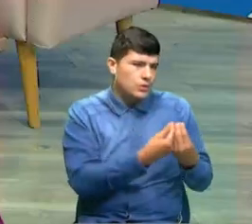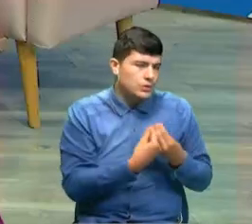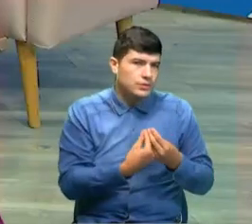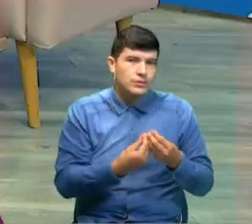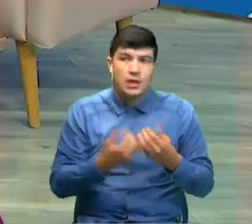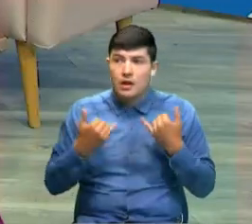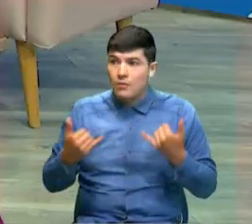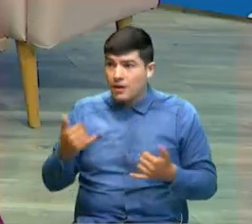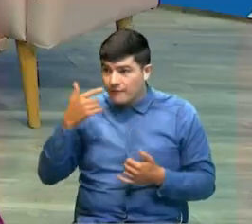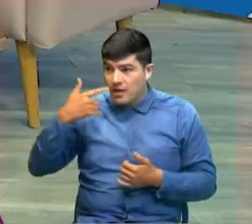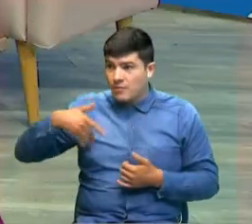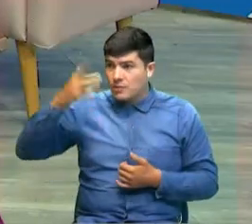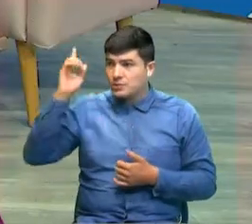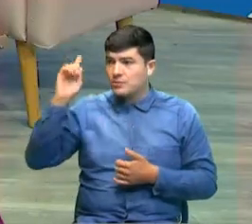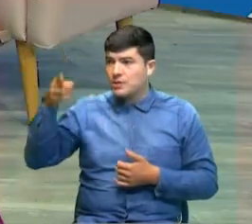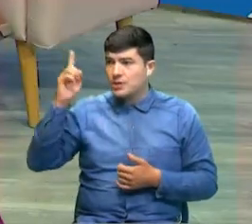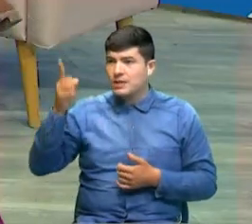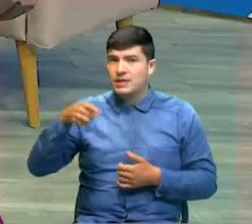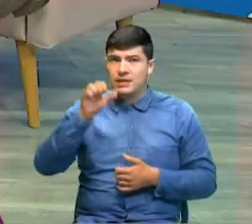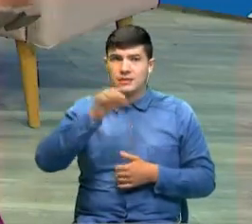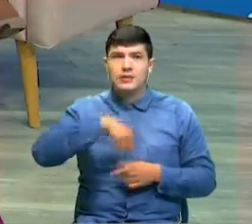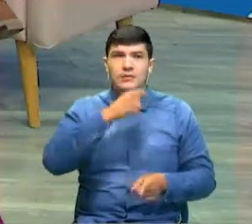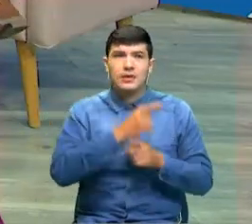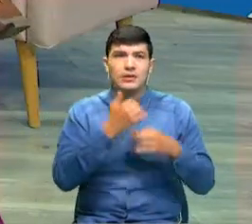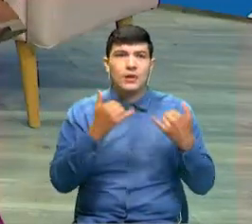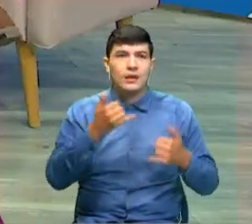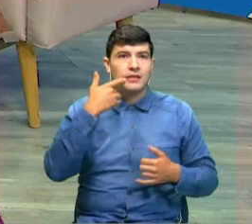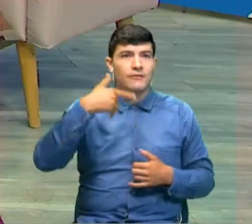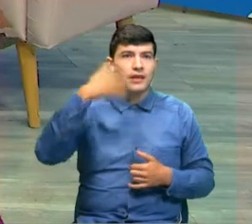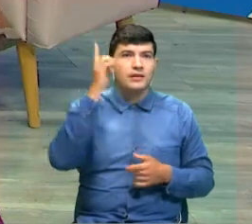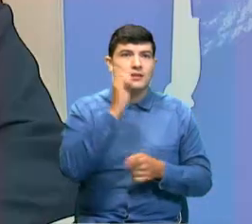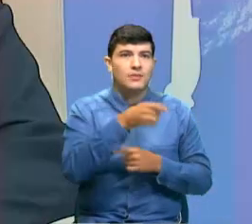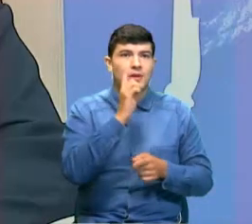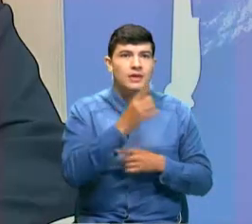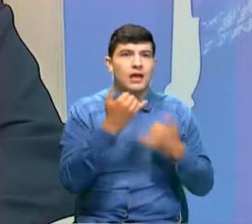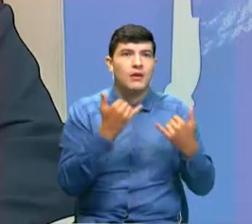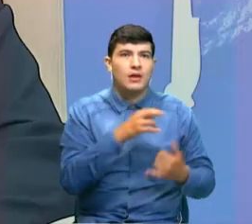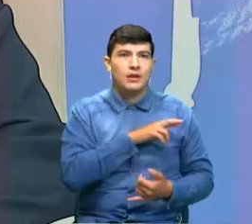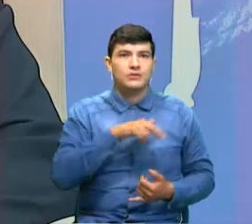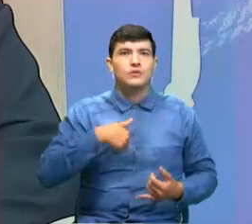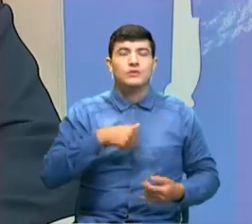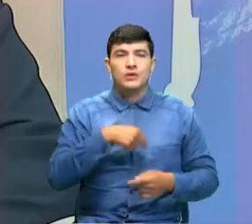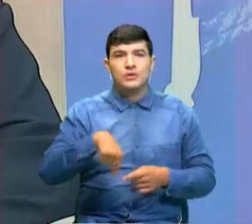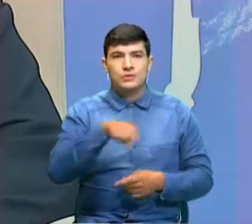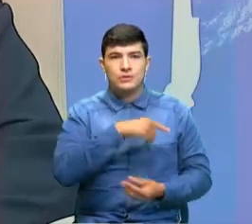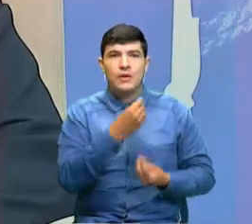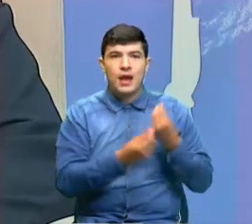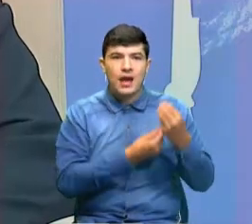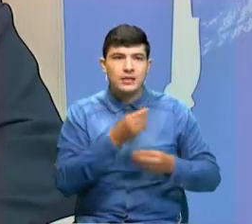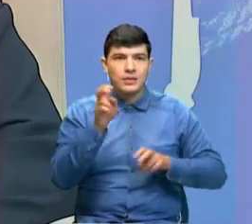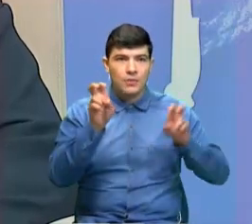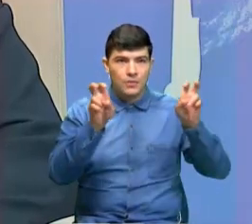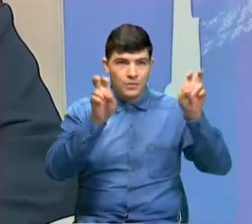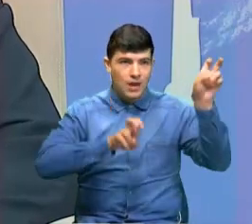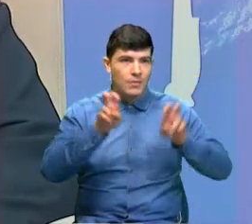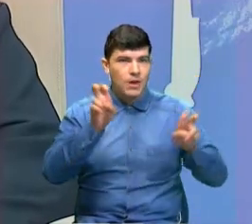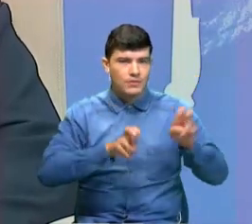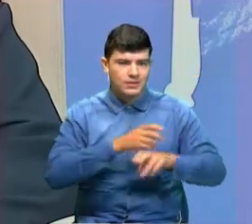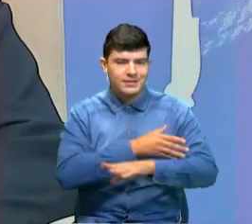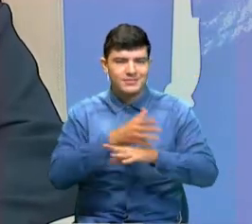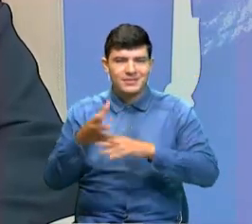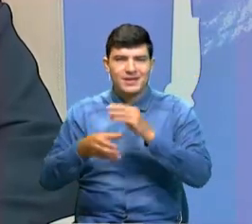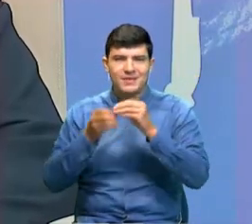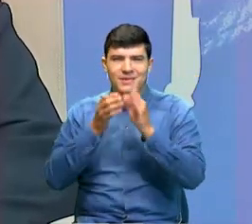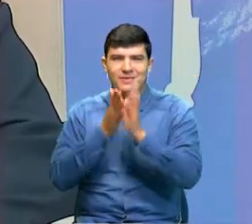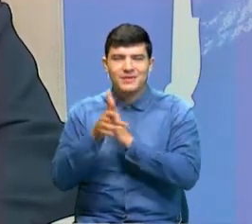moda la política, ¿no? Pues por eso mismo. Está de moda la política. Bueno, vamos a hacer una pausa. Al regreso, otras inquietudes aquí en Actúe en Derecho. Siga